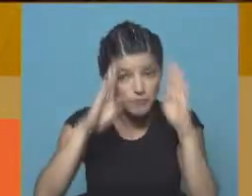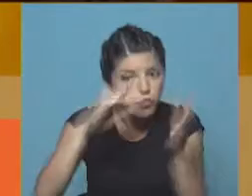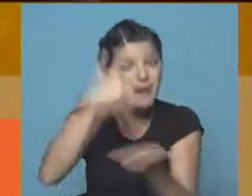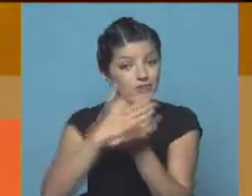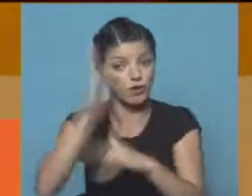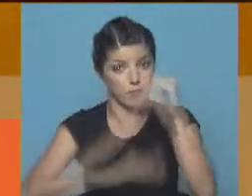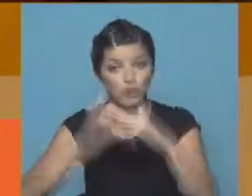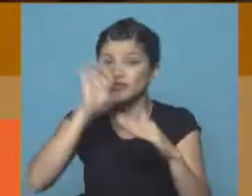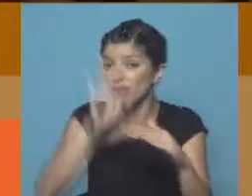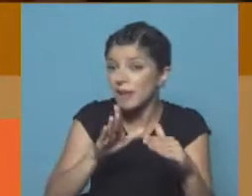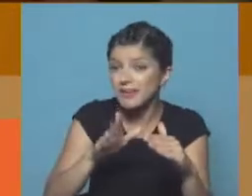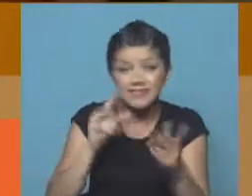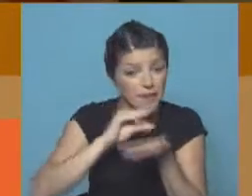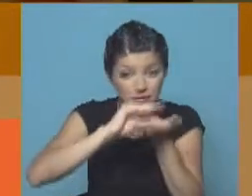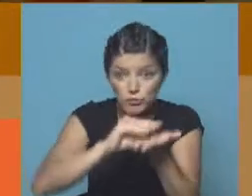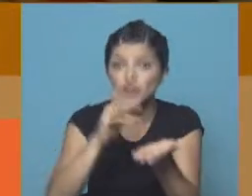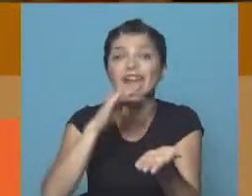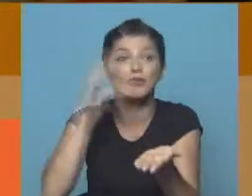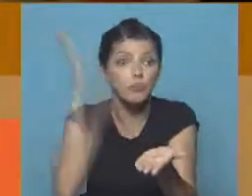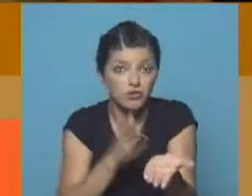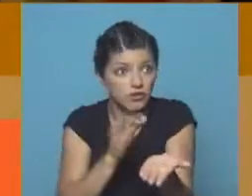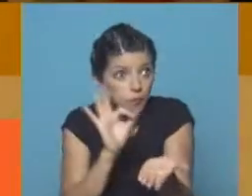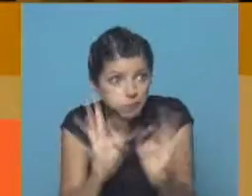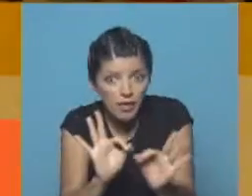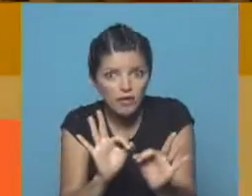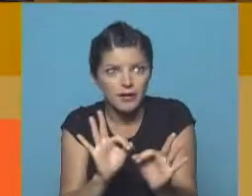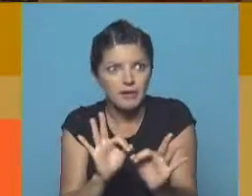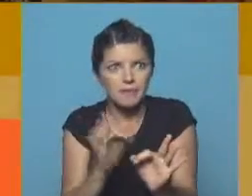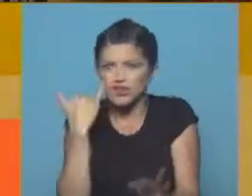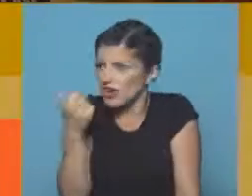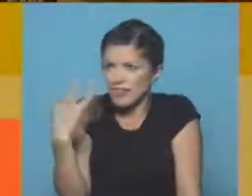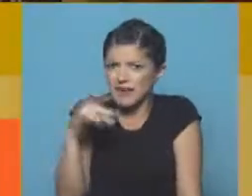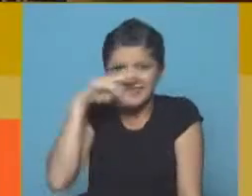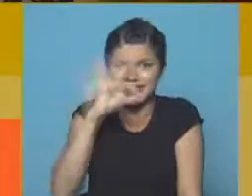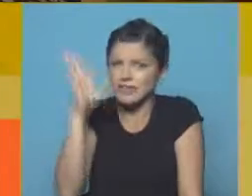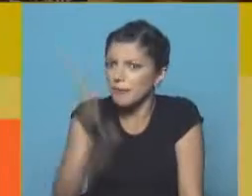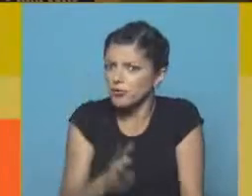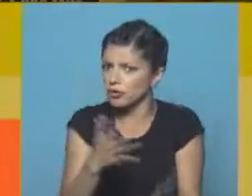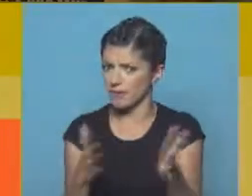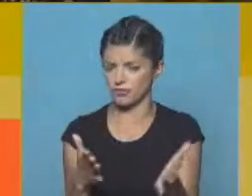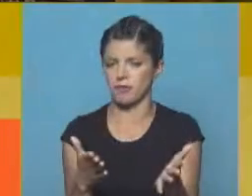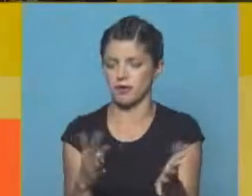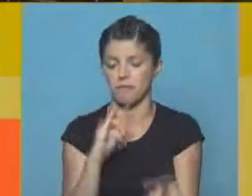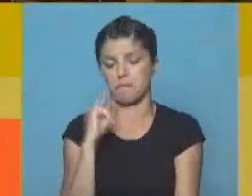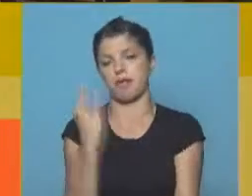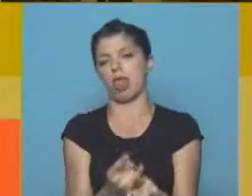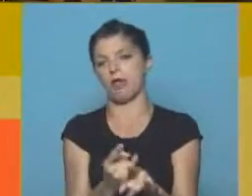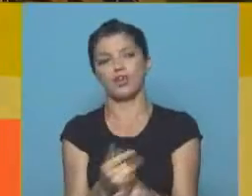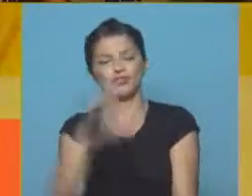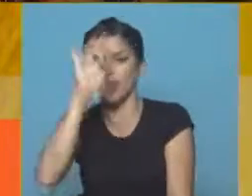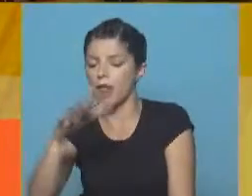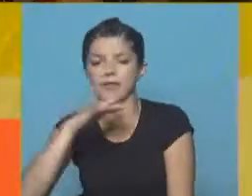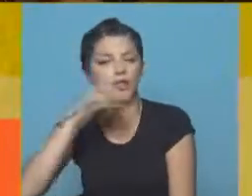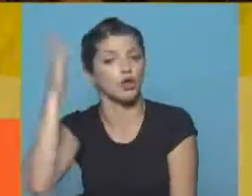ejecutado el 14%, cuando hoy deberían haberse ejecutado aproximadamente el 70% por la época del año a la que hemos